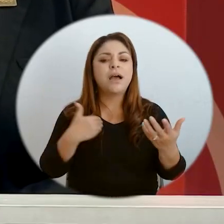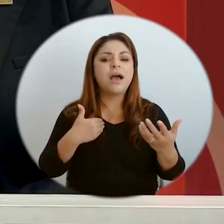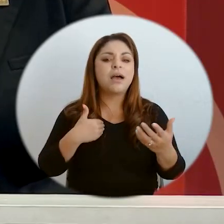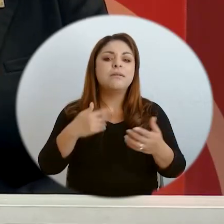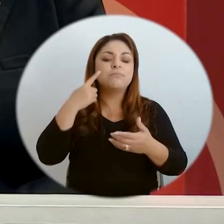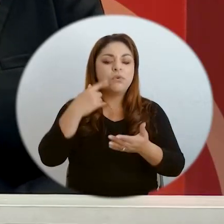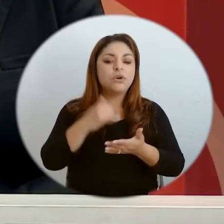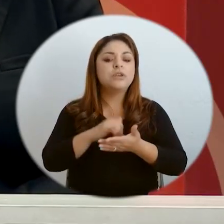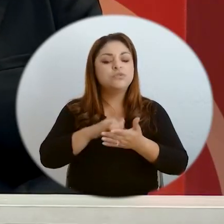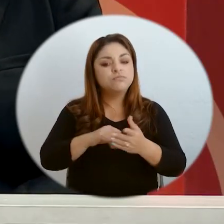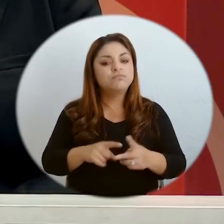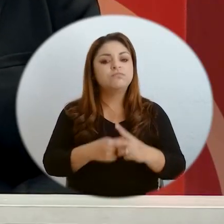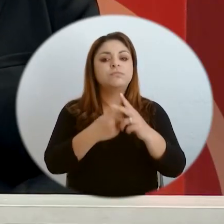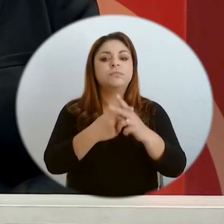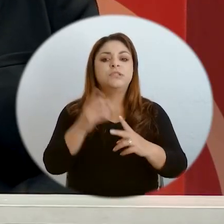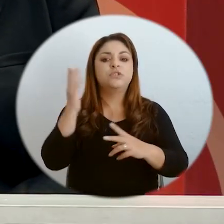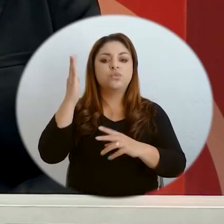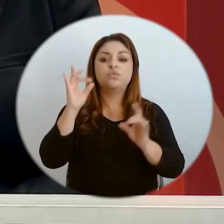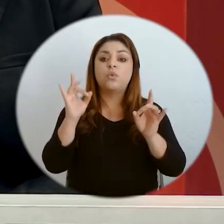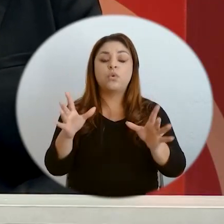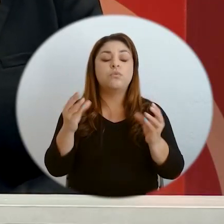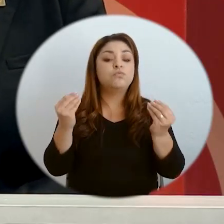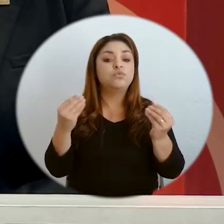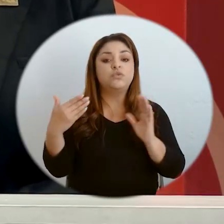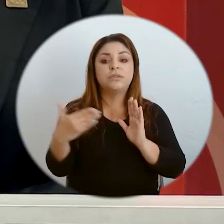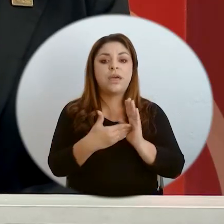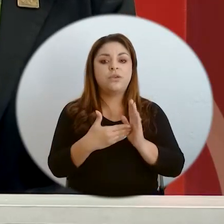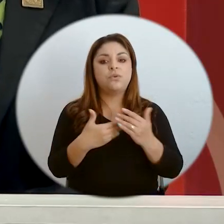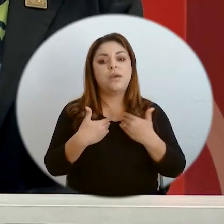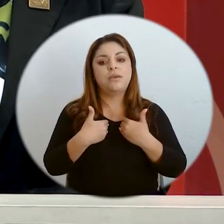enemigos. Y ahí es donde surgen esos discursos de odio que